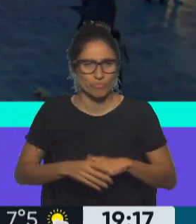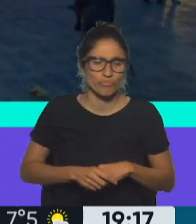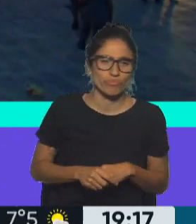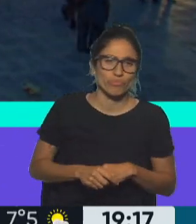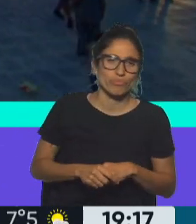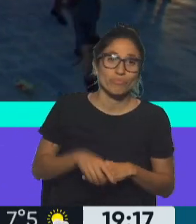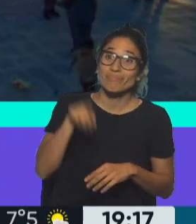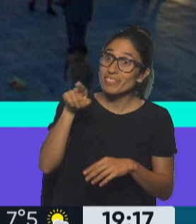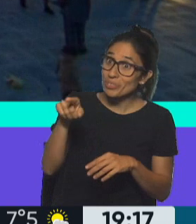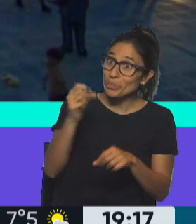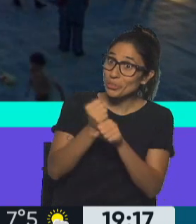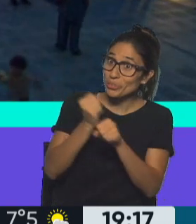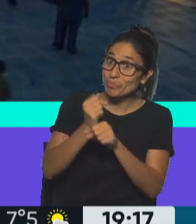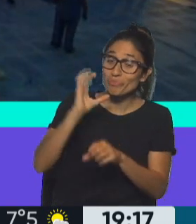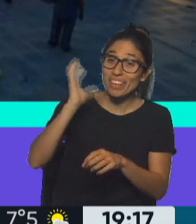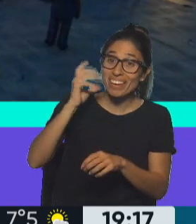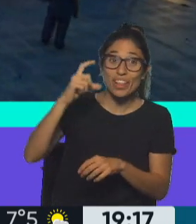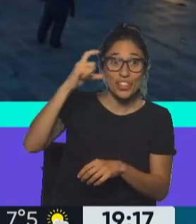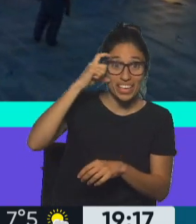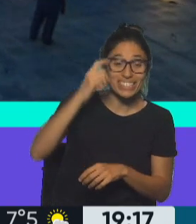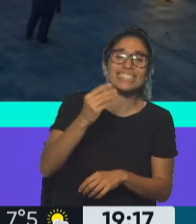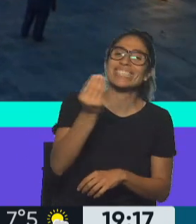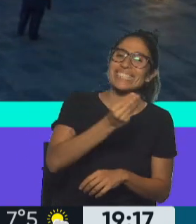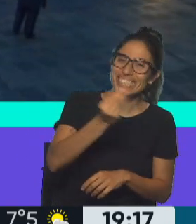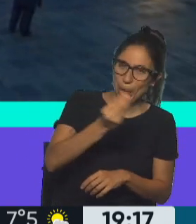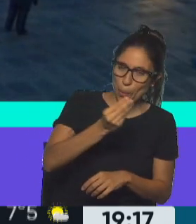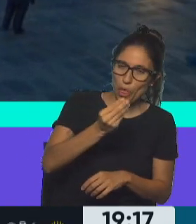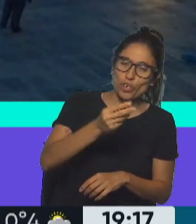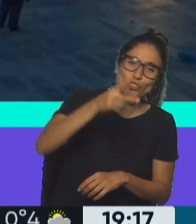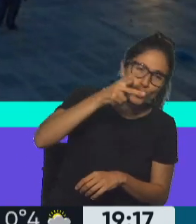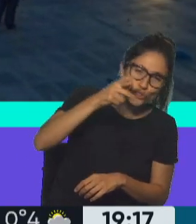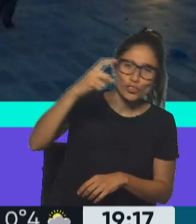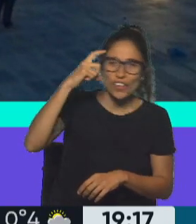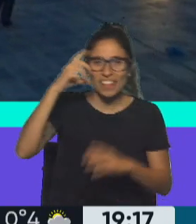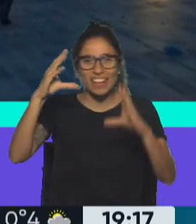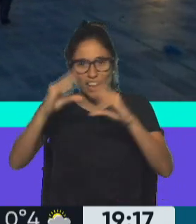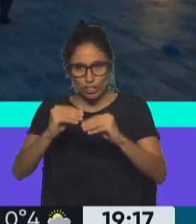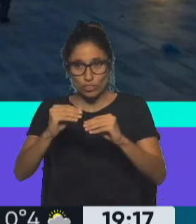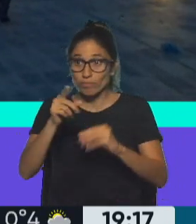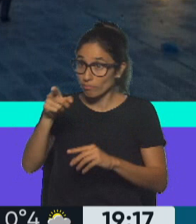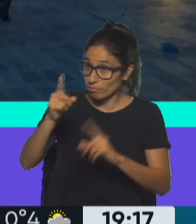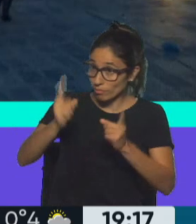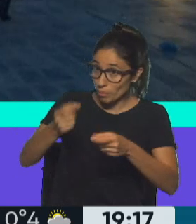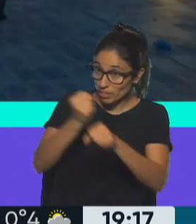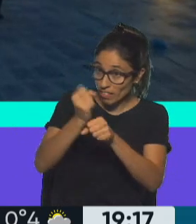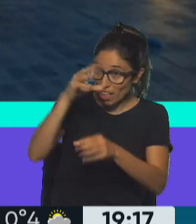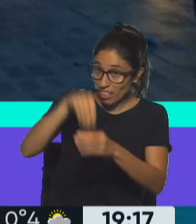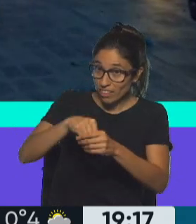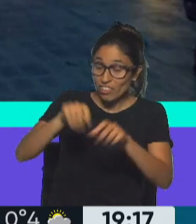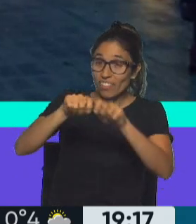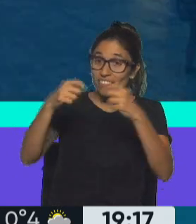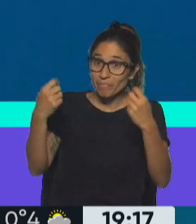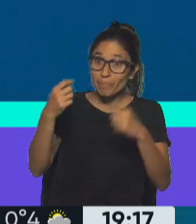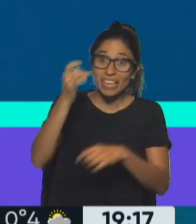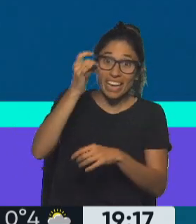poquito nada más. Sábados de 8 a 10 de la noche por Radio 10. Felicitaciones por eso, además estás en Página 12 también. Y en